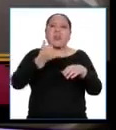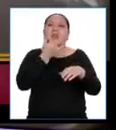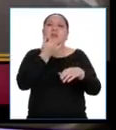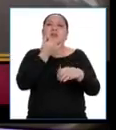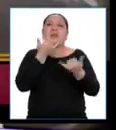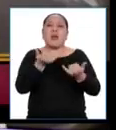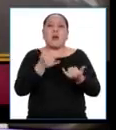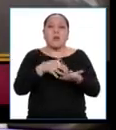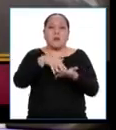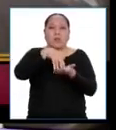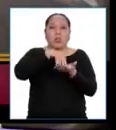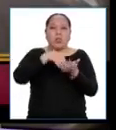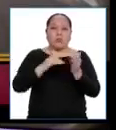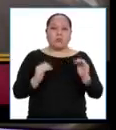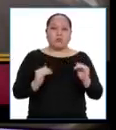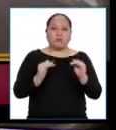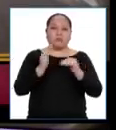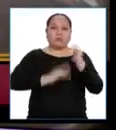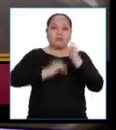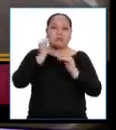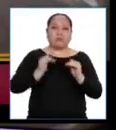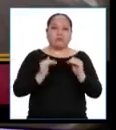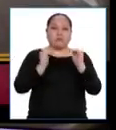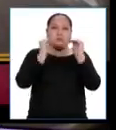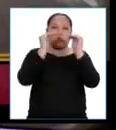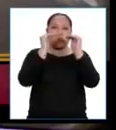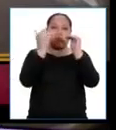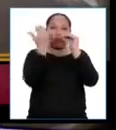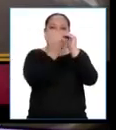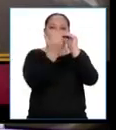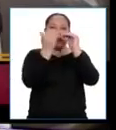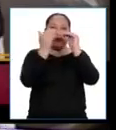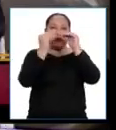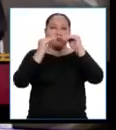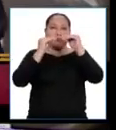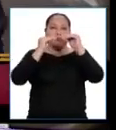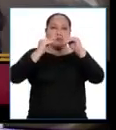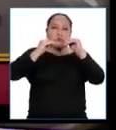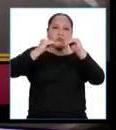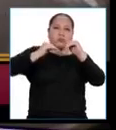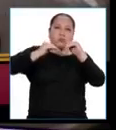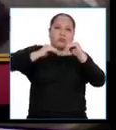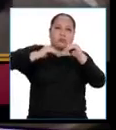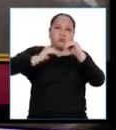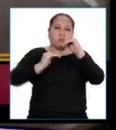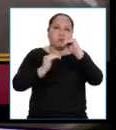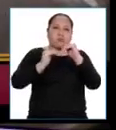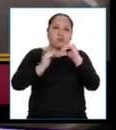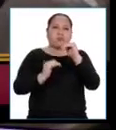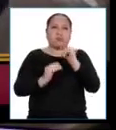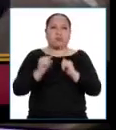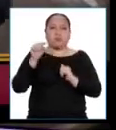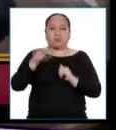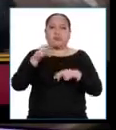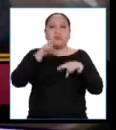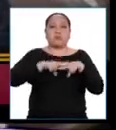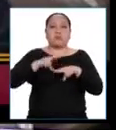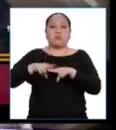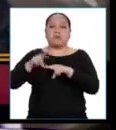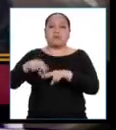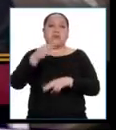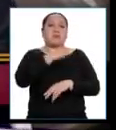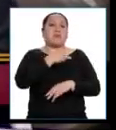actualmente? Su infraestructura se está rajando, se está requebrajando. Aquí está sentado el ministro